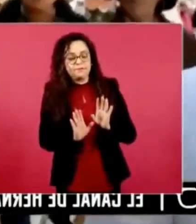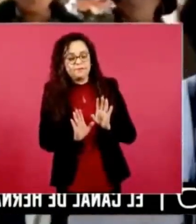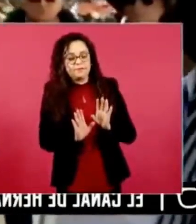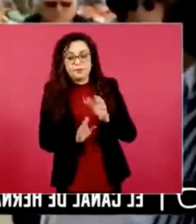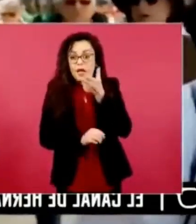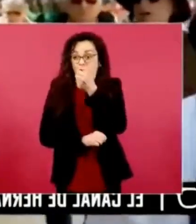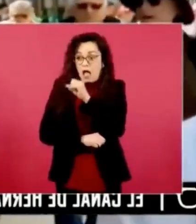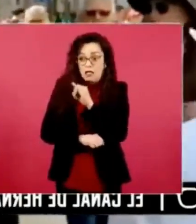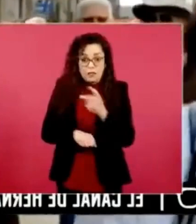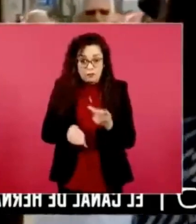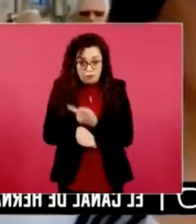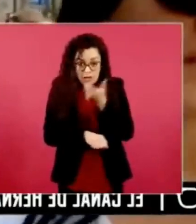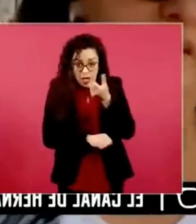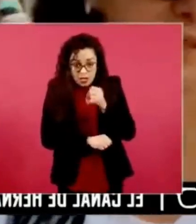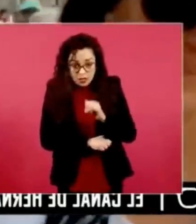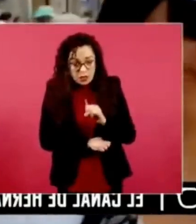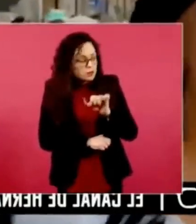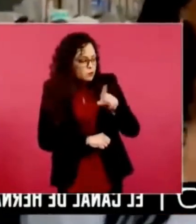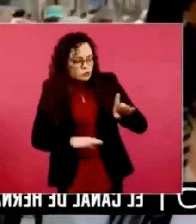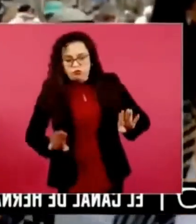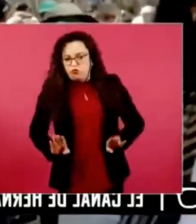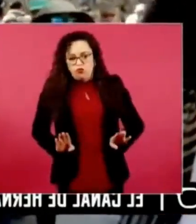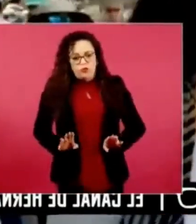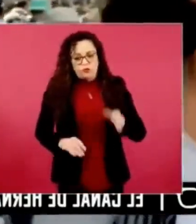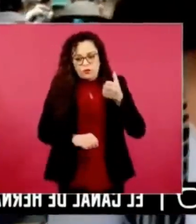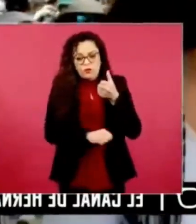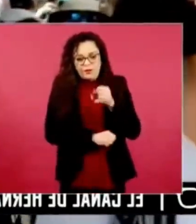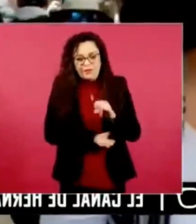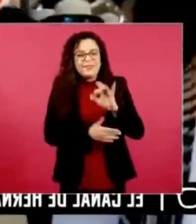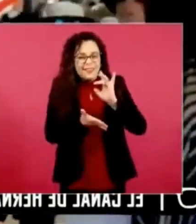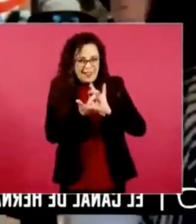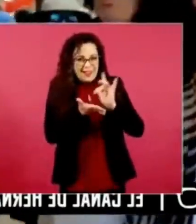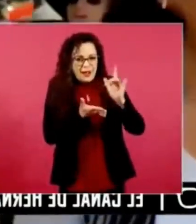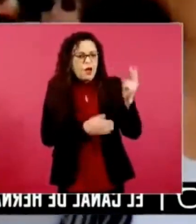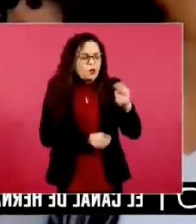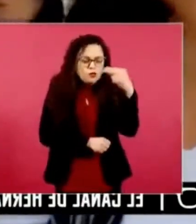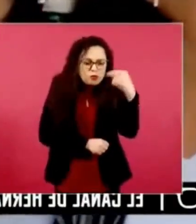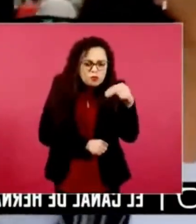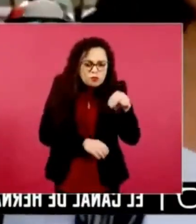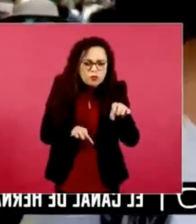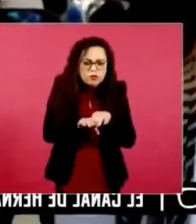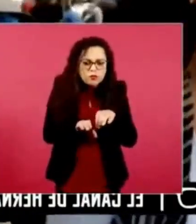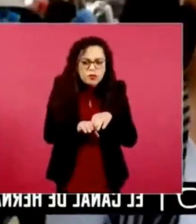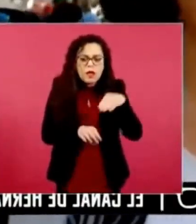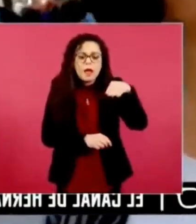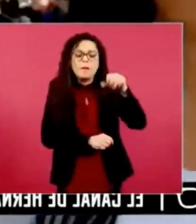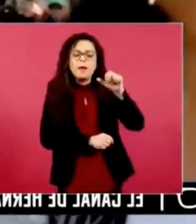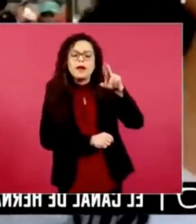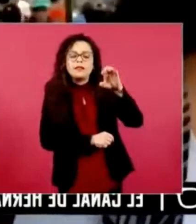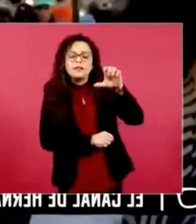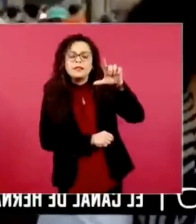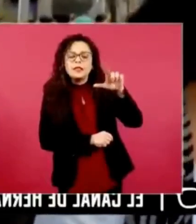sucede, no es, ¿no? Así es. Ya, muchas gracias, ¿eh? ¿Cómo se llama usted? Marcela. ¿Marcela qué?